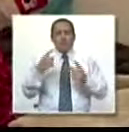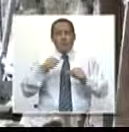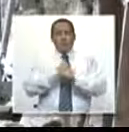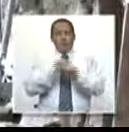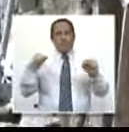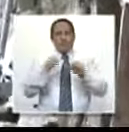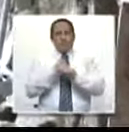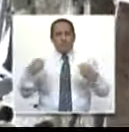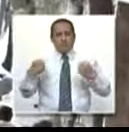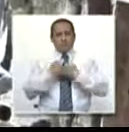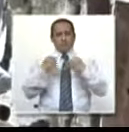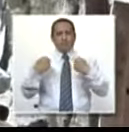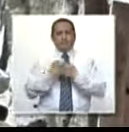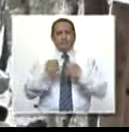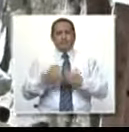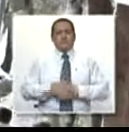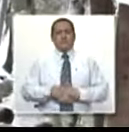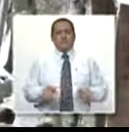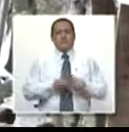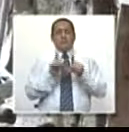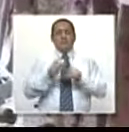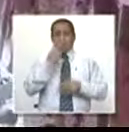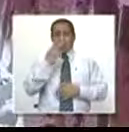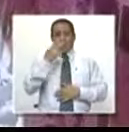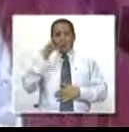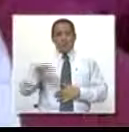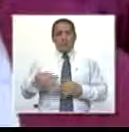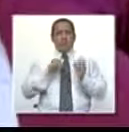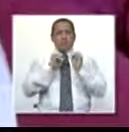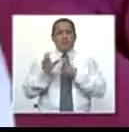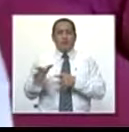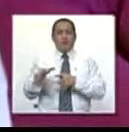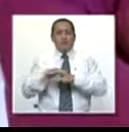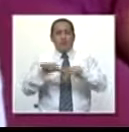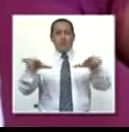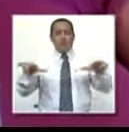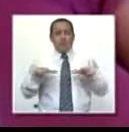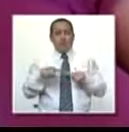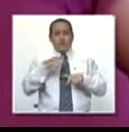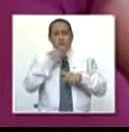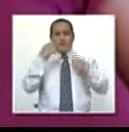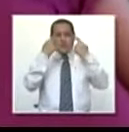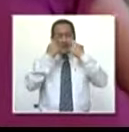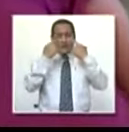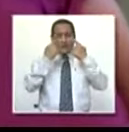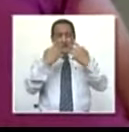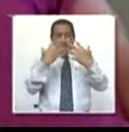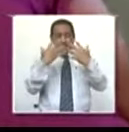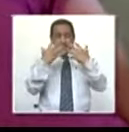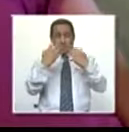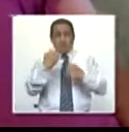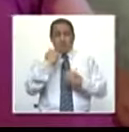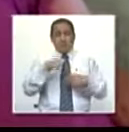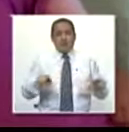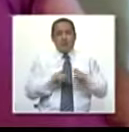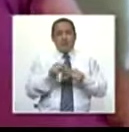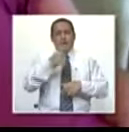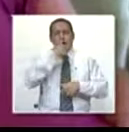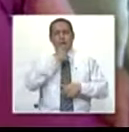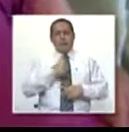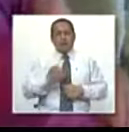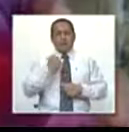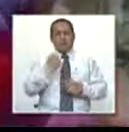bombas y enfrentamientos como este pequeñito abandonado en el desierto con las retinas casi quemadas por el sol al